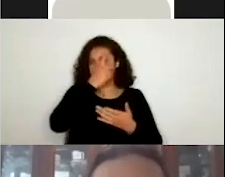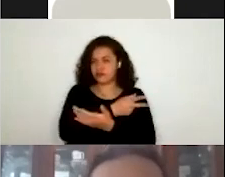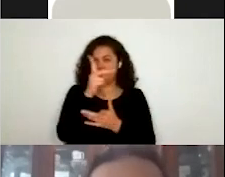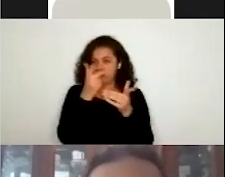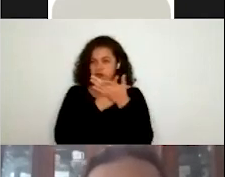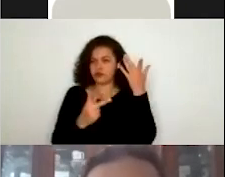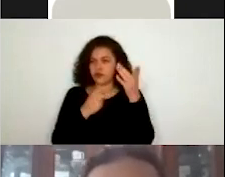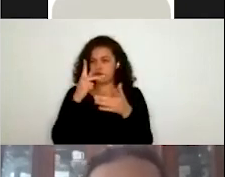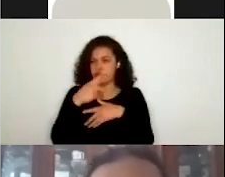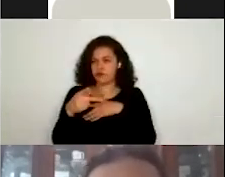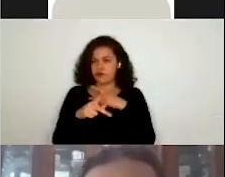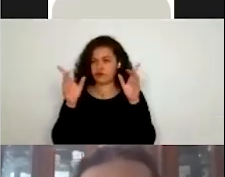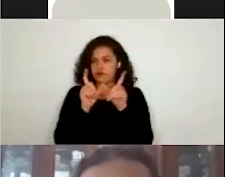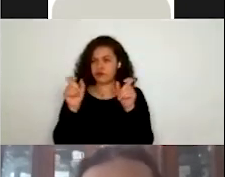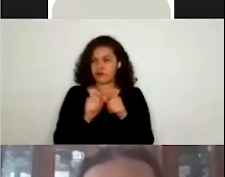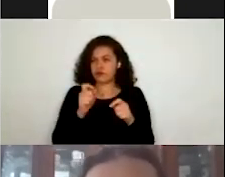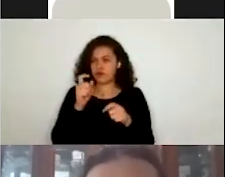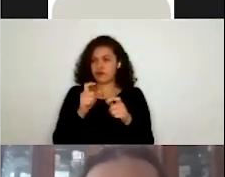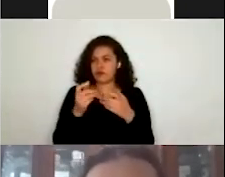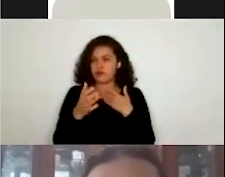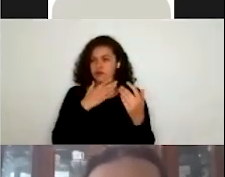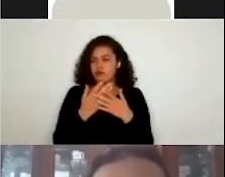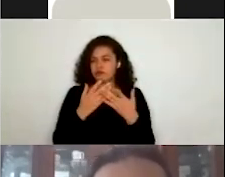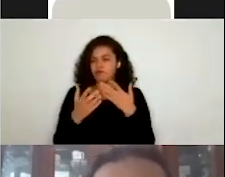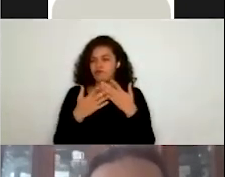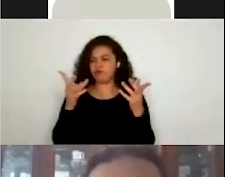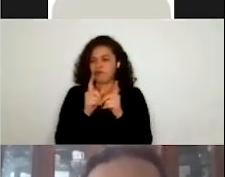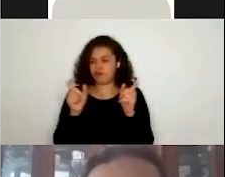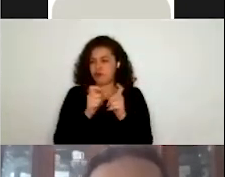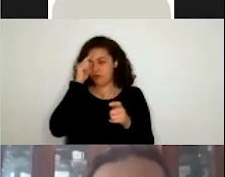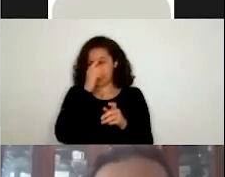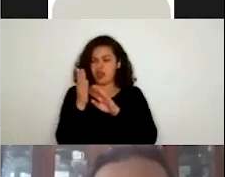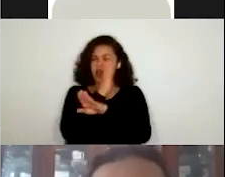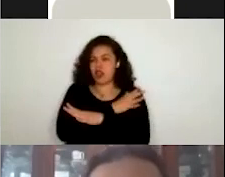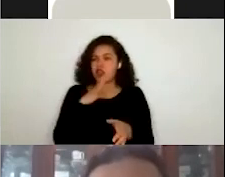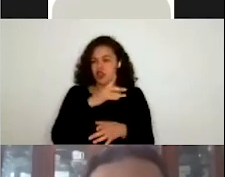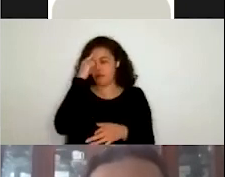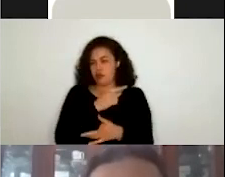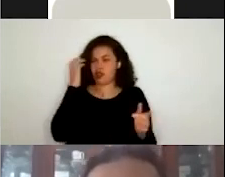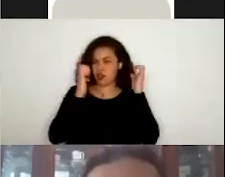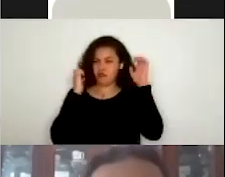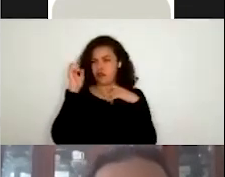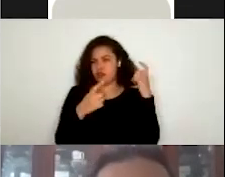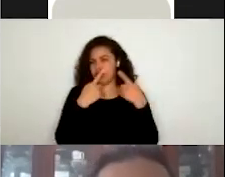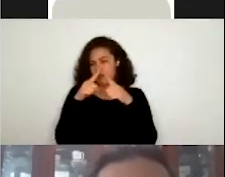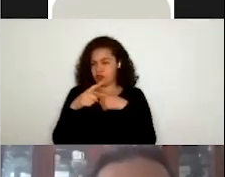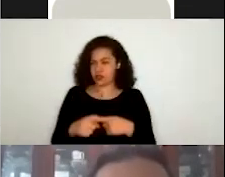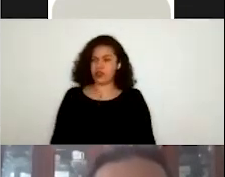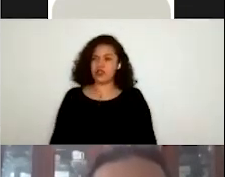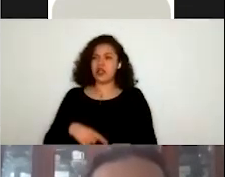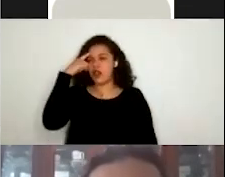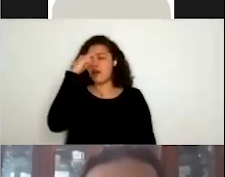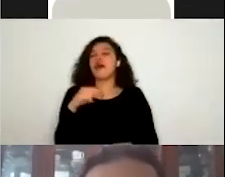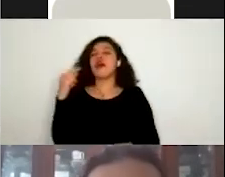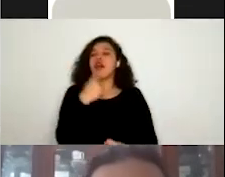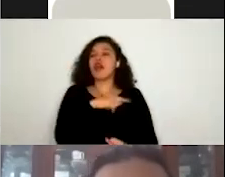Son el conjunto de acciones dispuestas con anticipación a eventos adversos, con el fin de proteger a